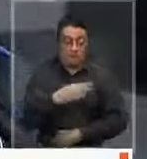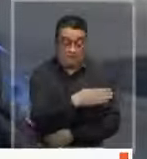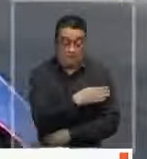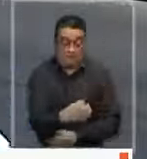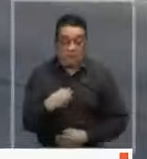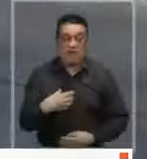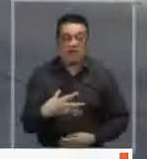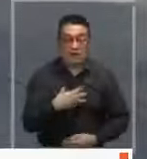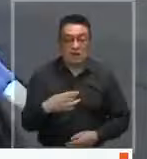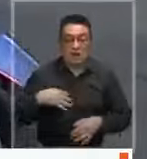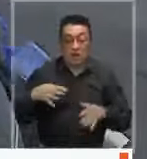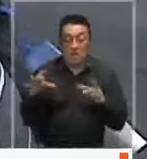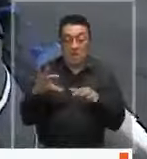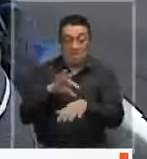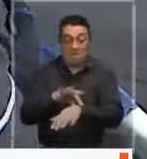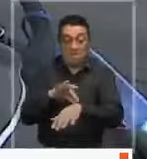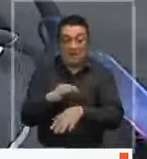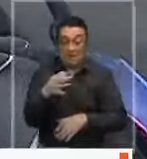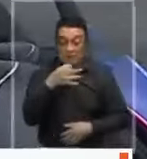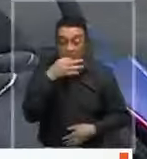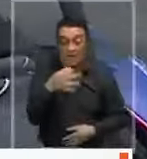los médicos pueden decir que puede tener